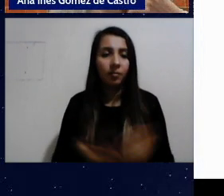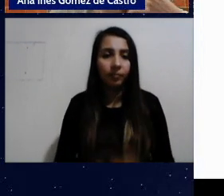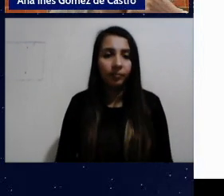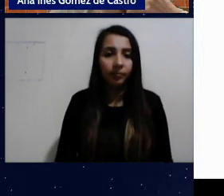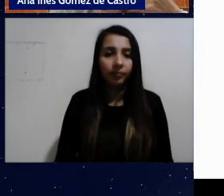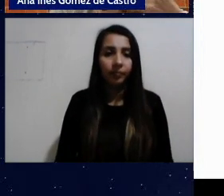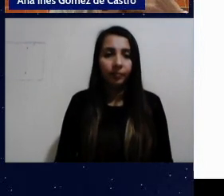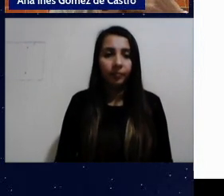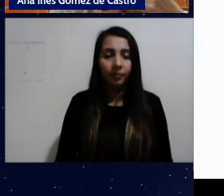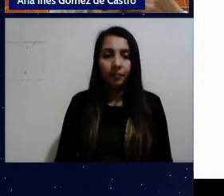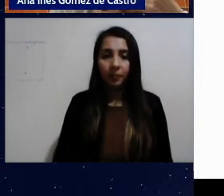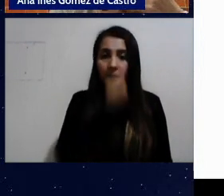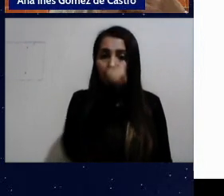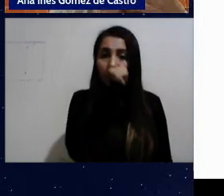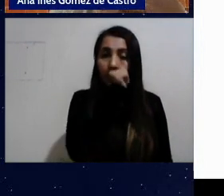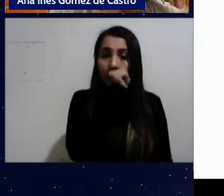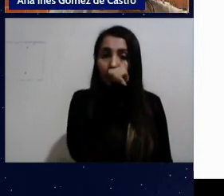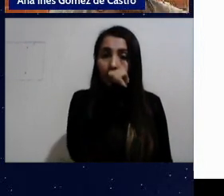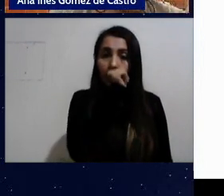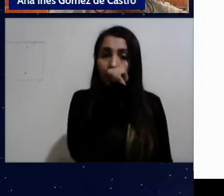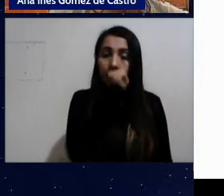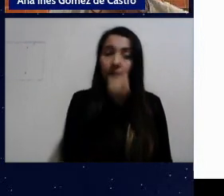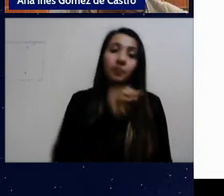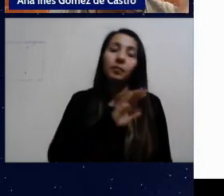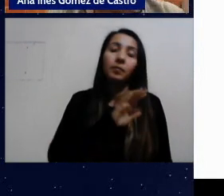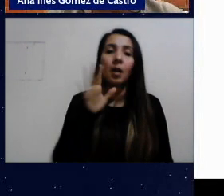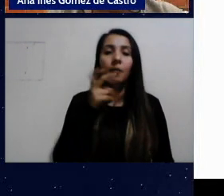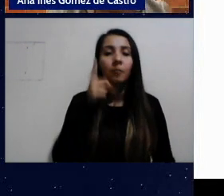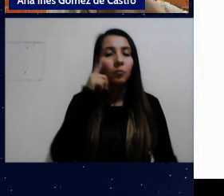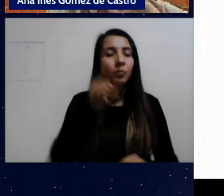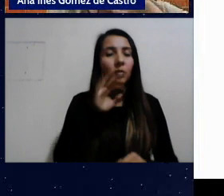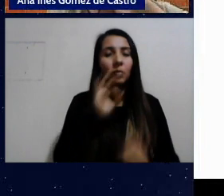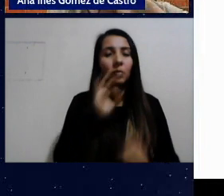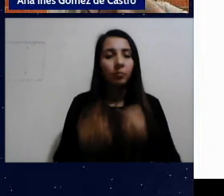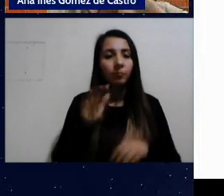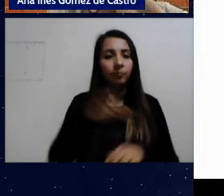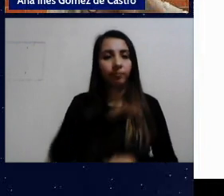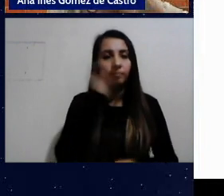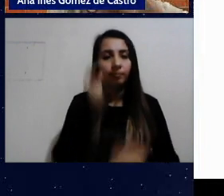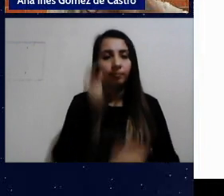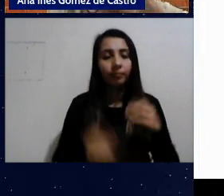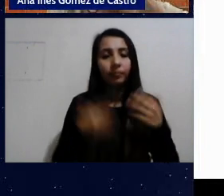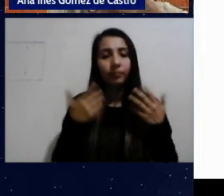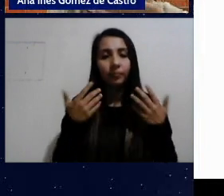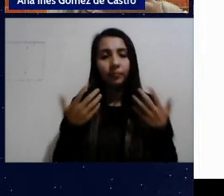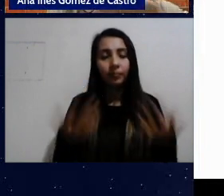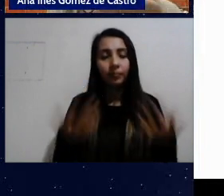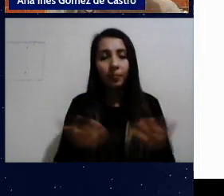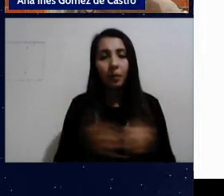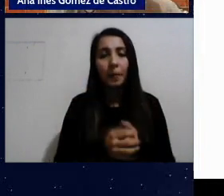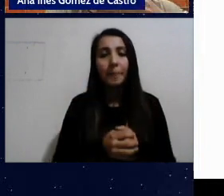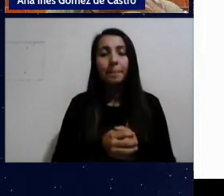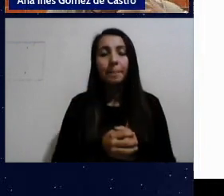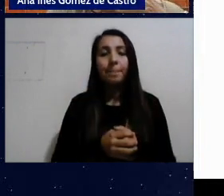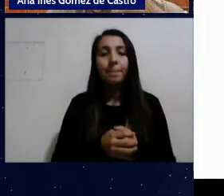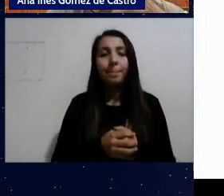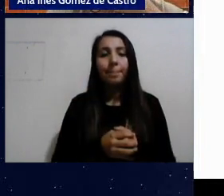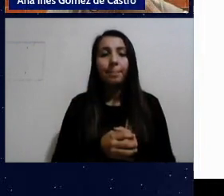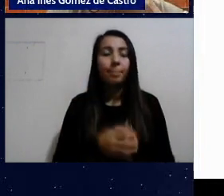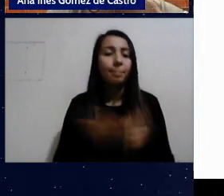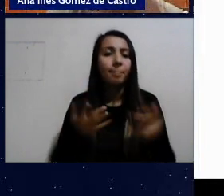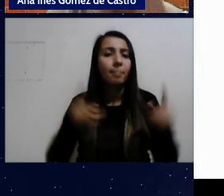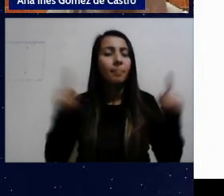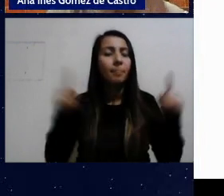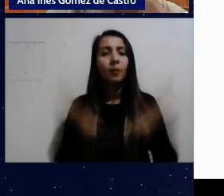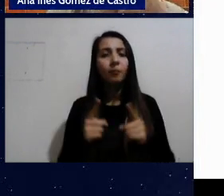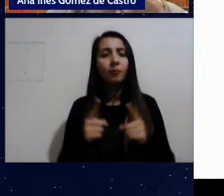pues digamos que básicamente lo que he pretendido mostraros en esta charla, y espero haber tenido éxito